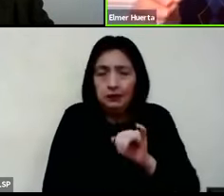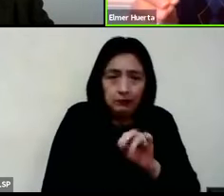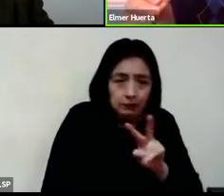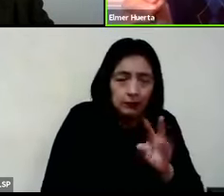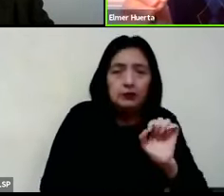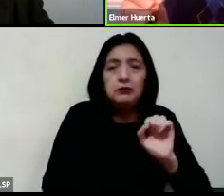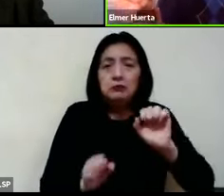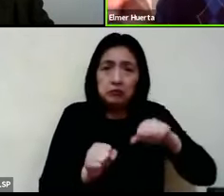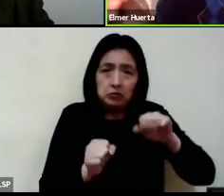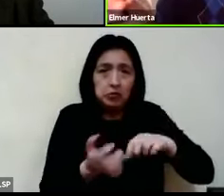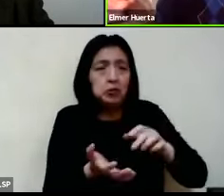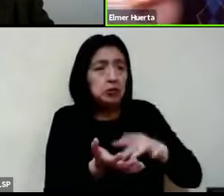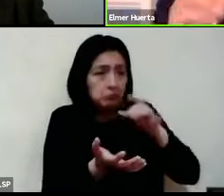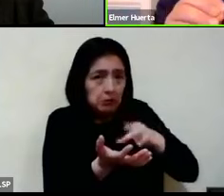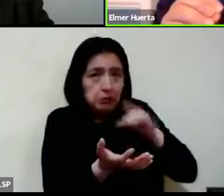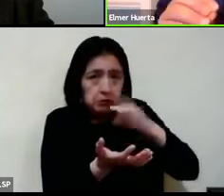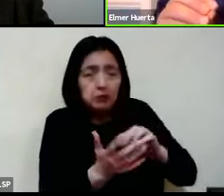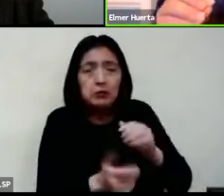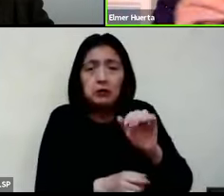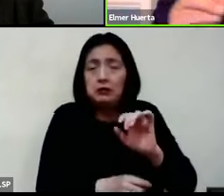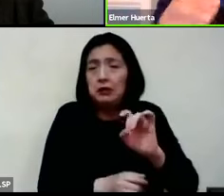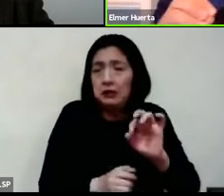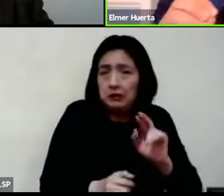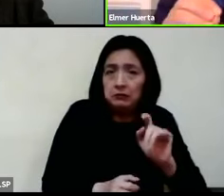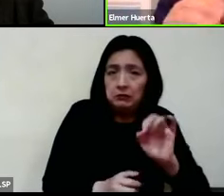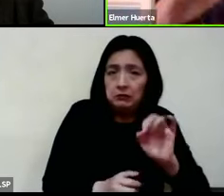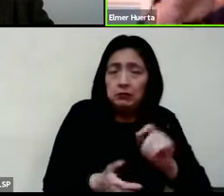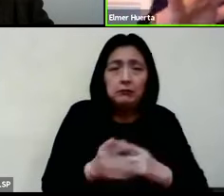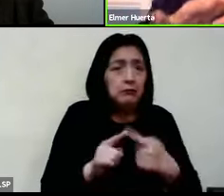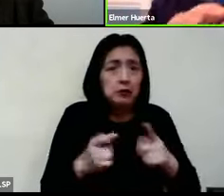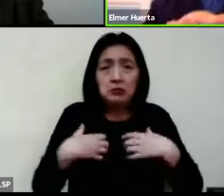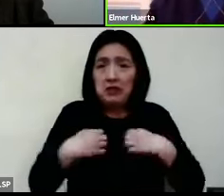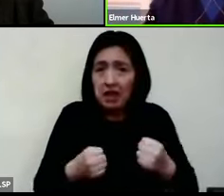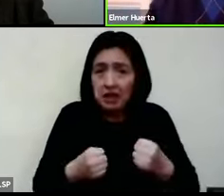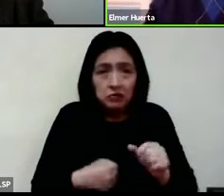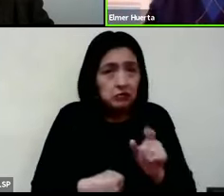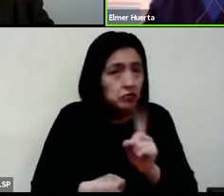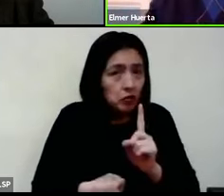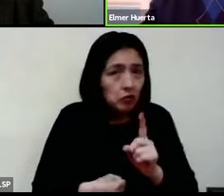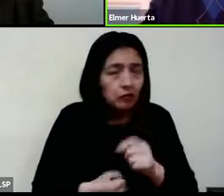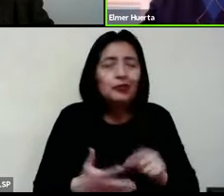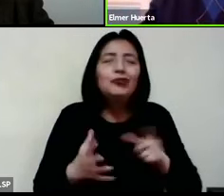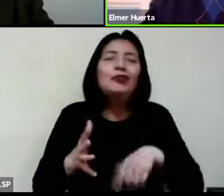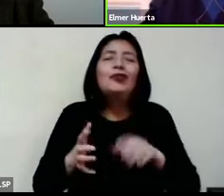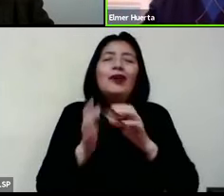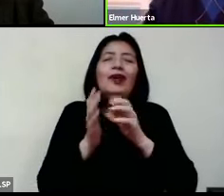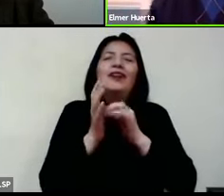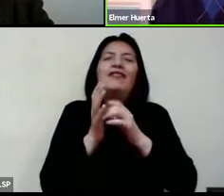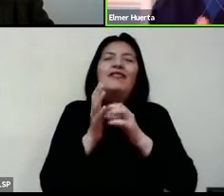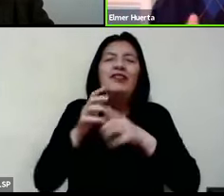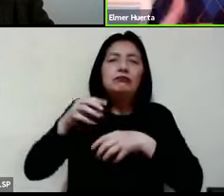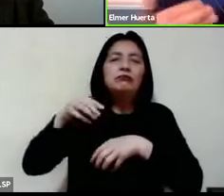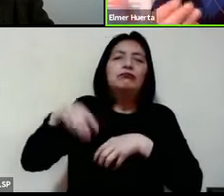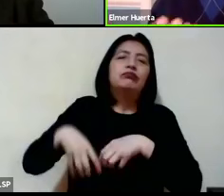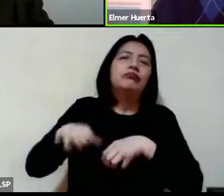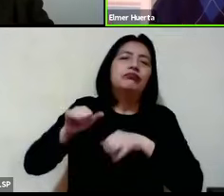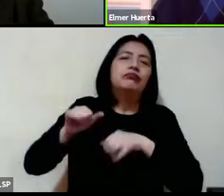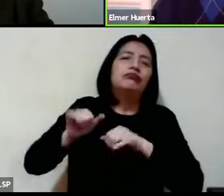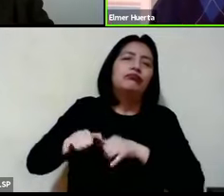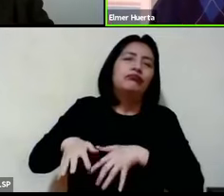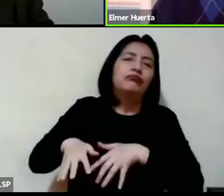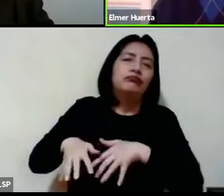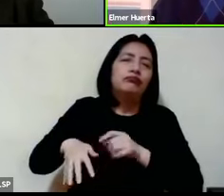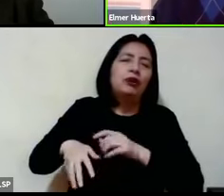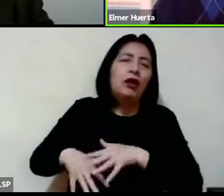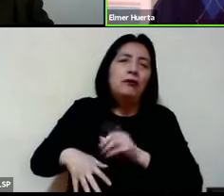tratamientos con antirretrovirales, pero no lo curan, lo hacen dormir al HIV, pero no lo